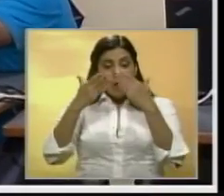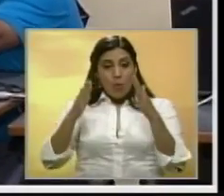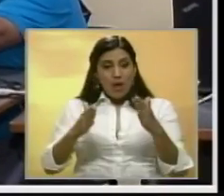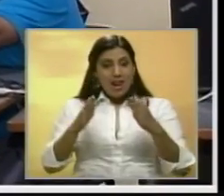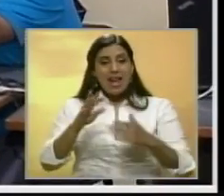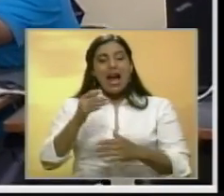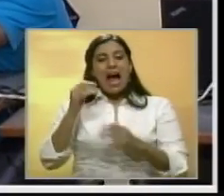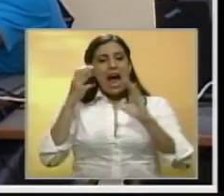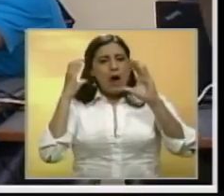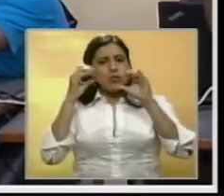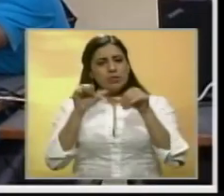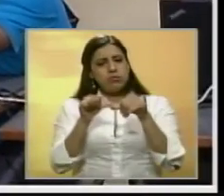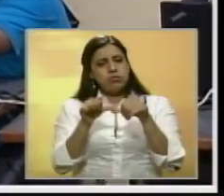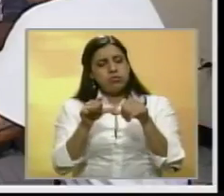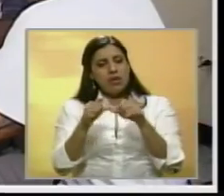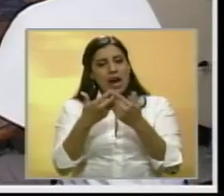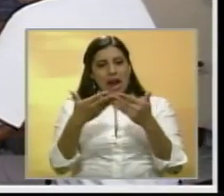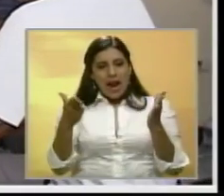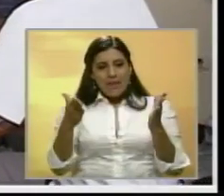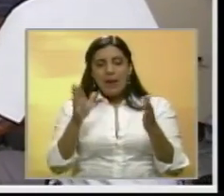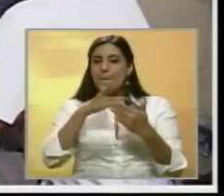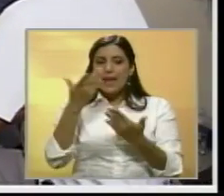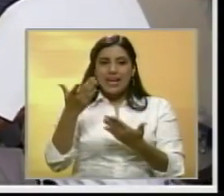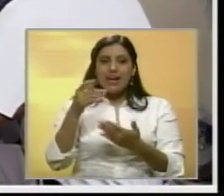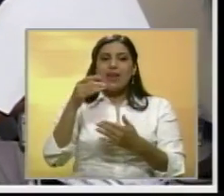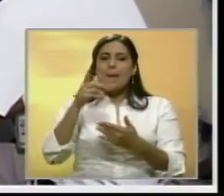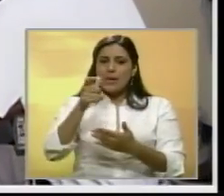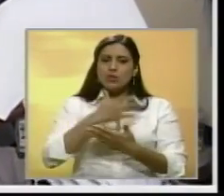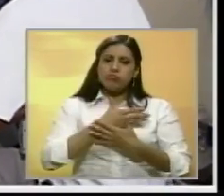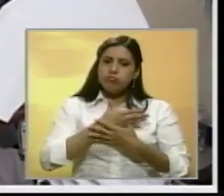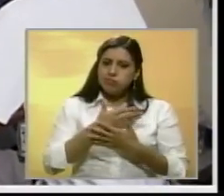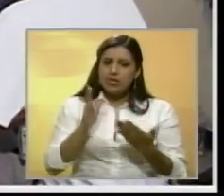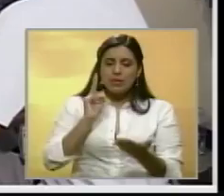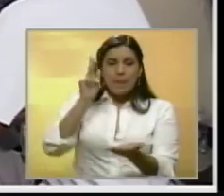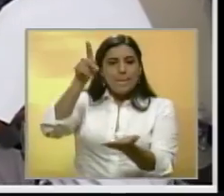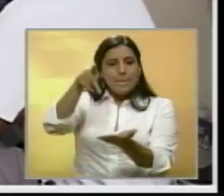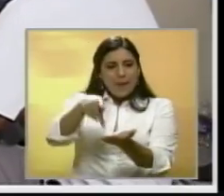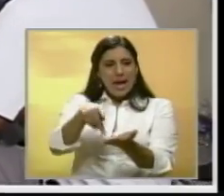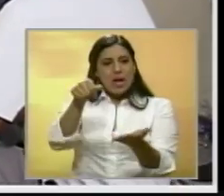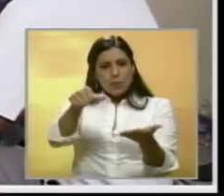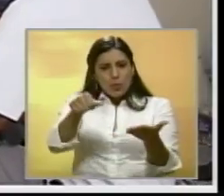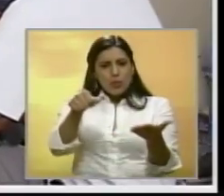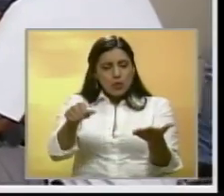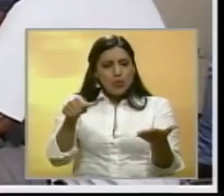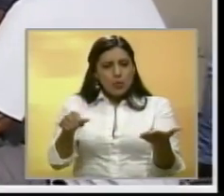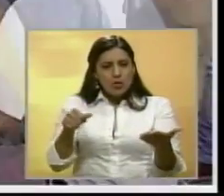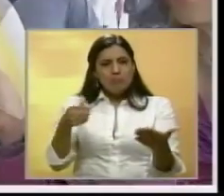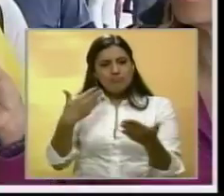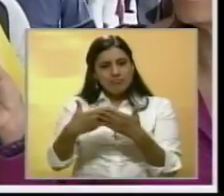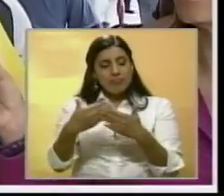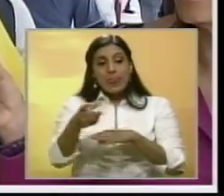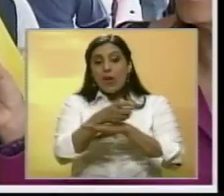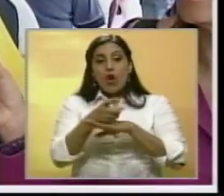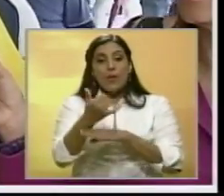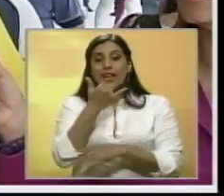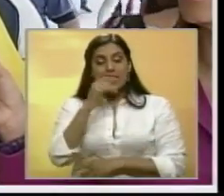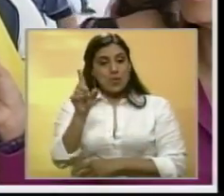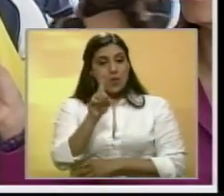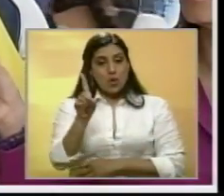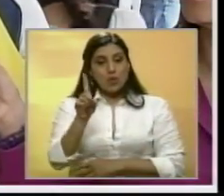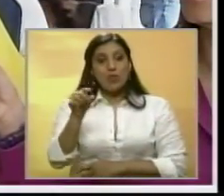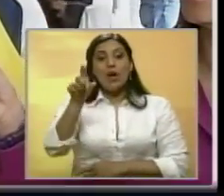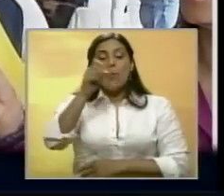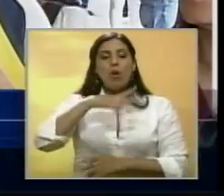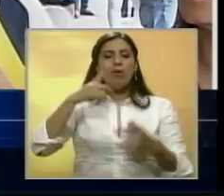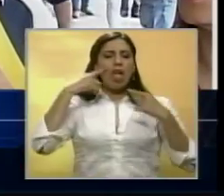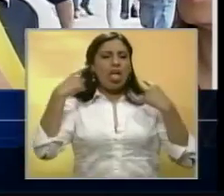Bosco, autobuses permanentemente habilitados para que de manera voluntaria las personas vayan a esos puntos de validación. El gobierno no se equivoque pensando que el pueblo